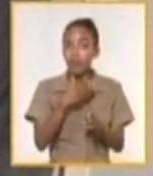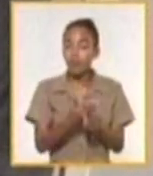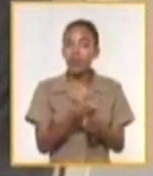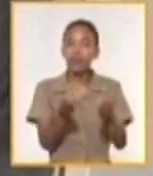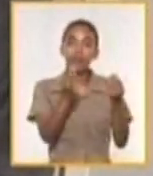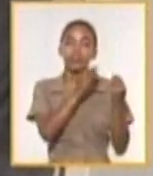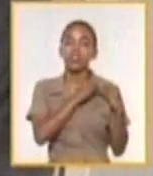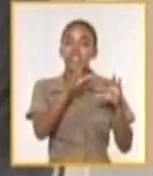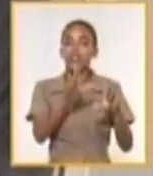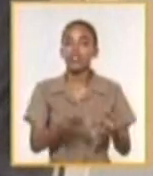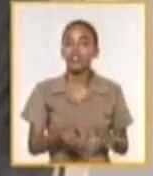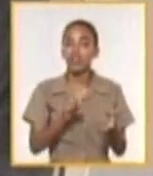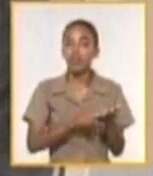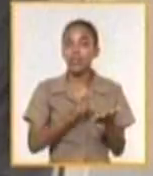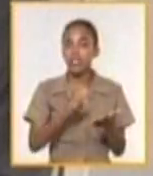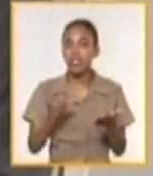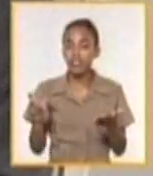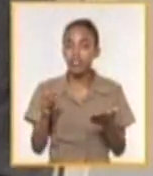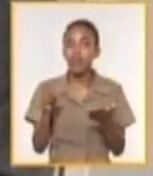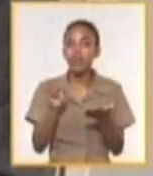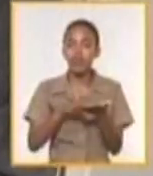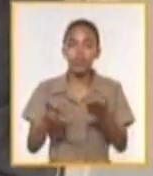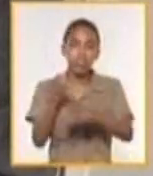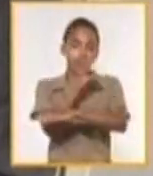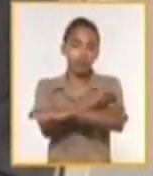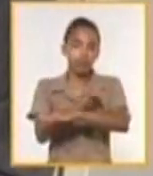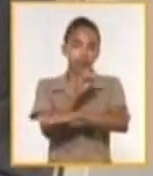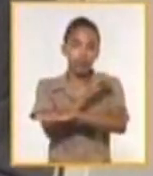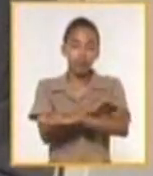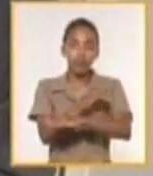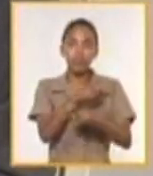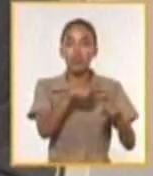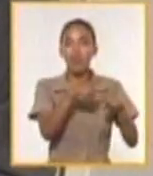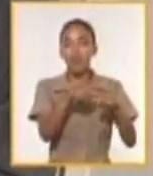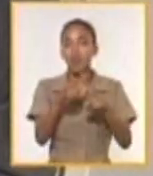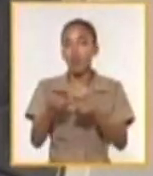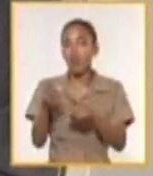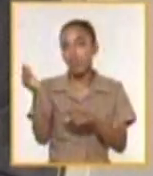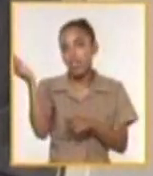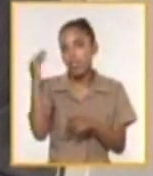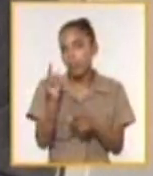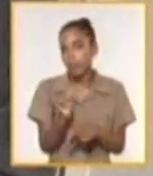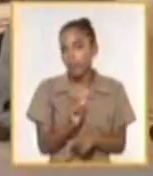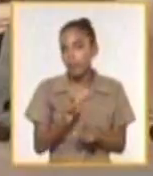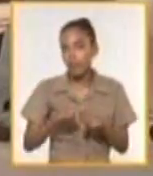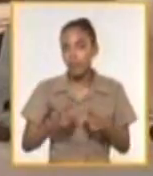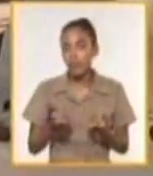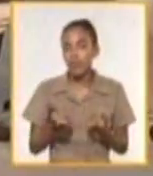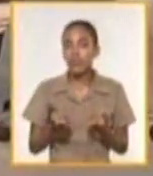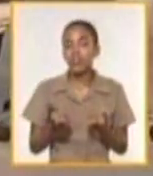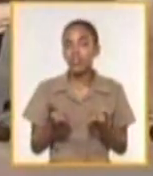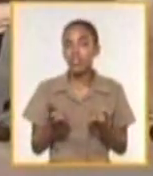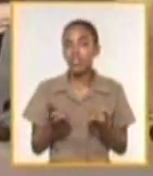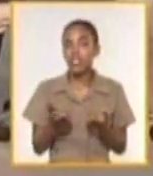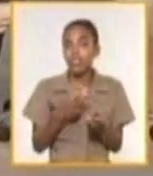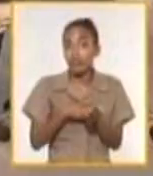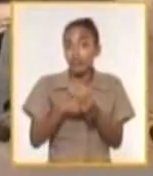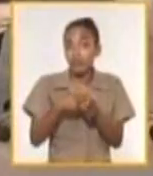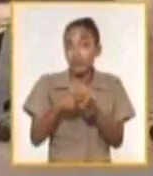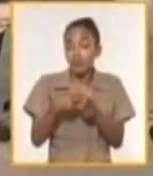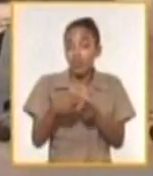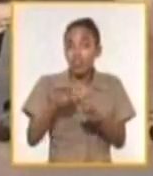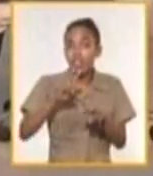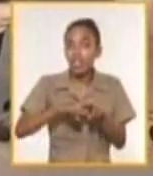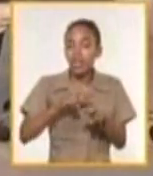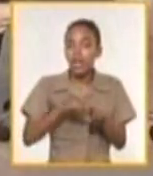partido en la provincia oriental. Cosas que se conocen poco porque realmente el gran legado de Hart es en la